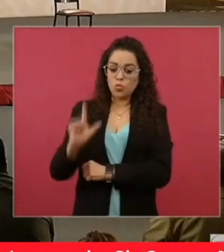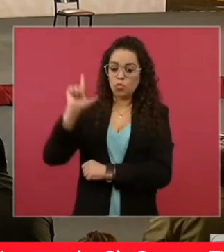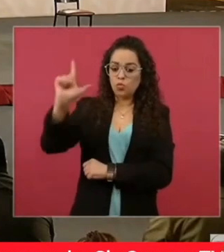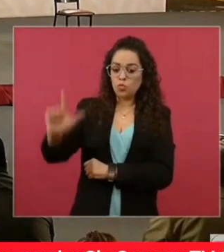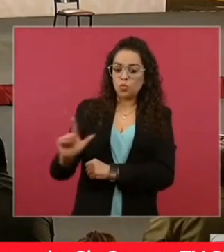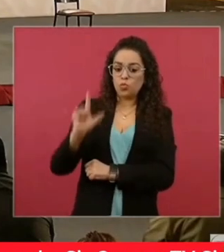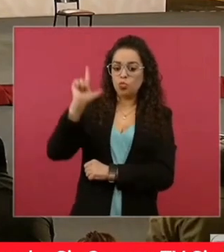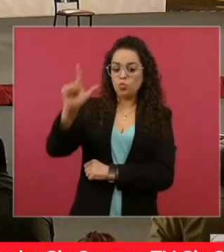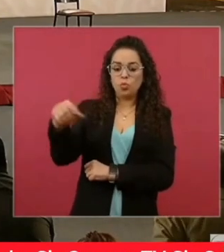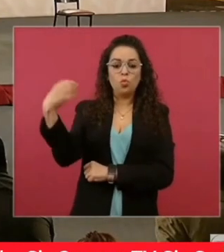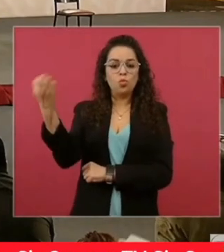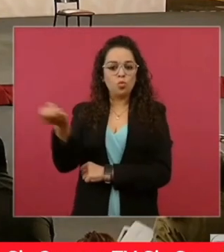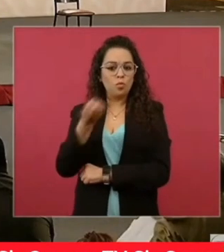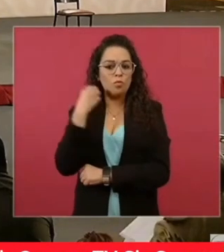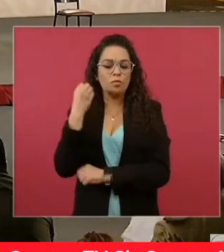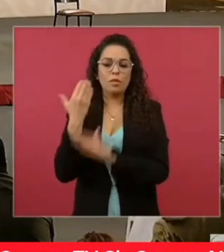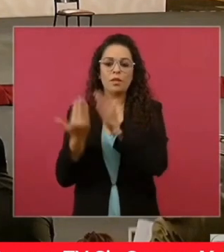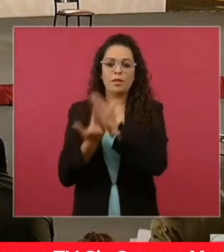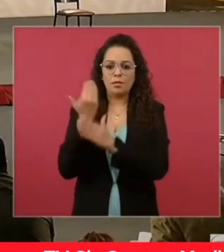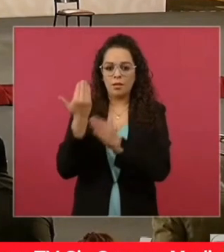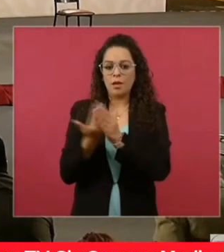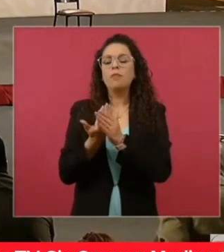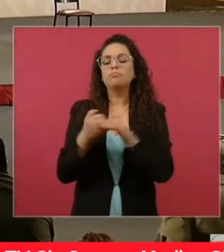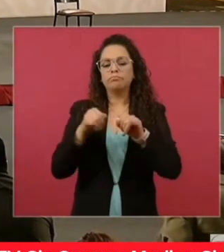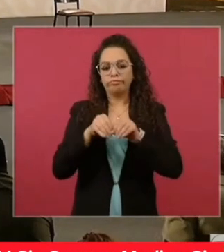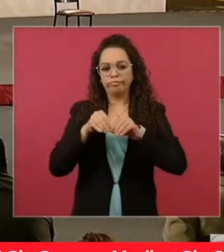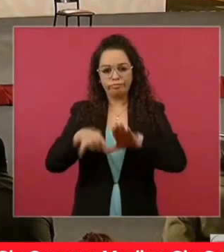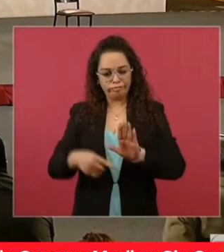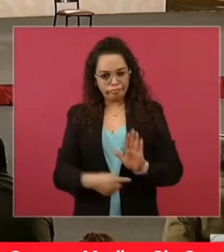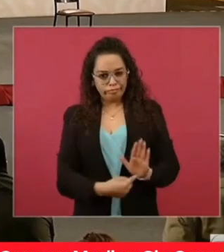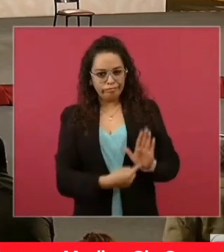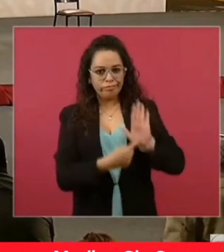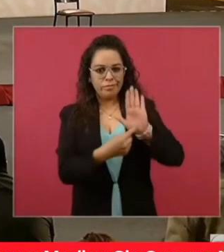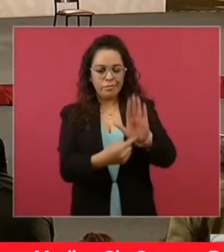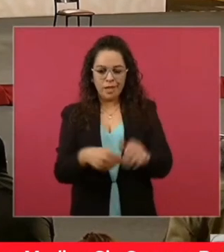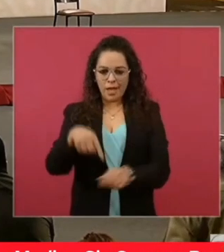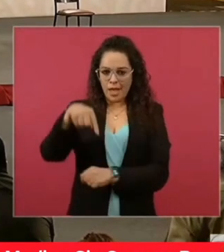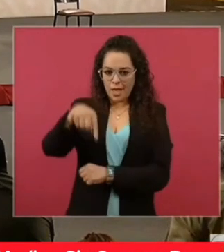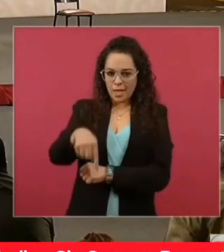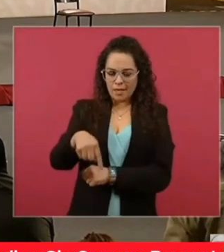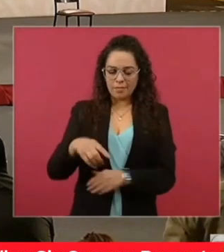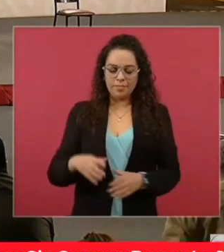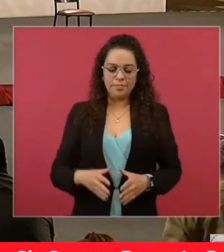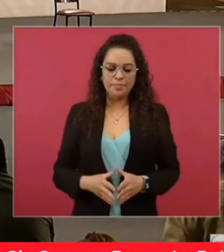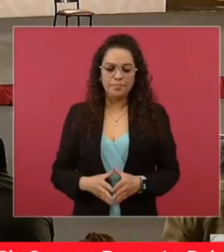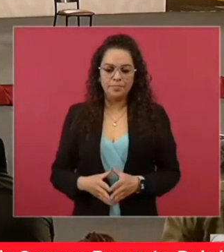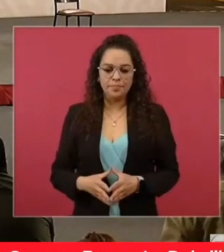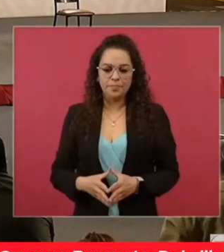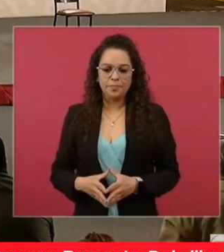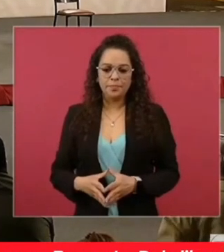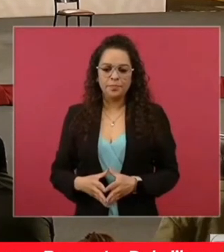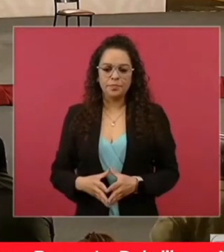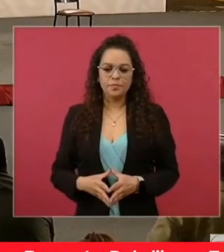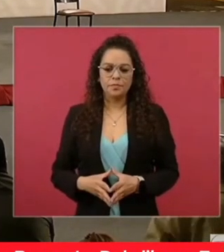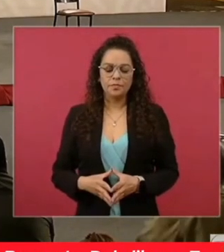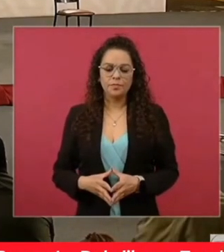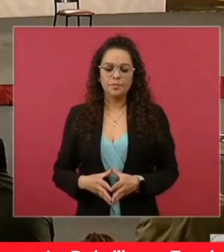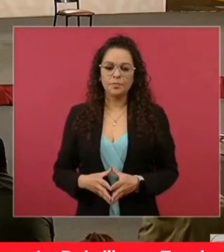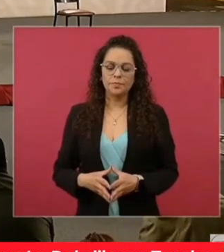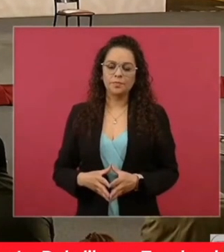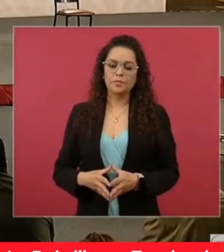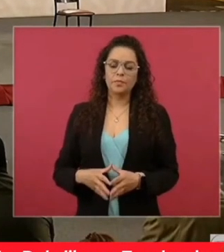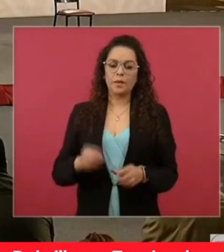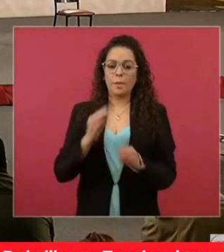en las conferencias matutinas como ustedes ven el incremento en la recuperación de materiales